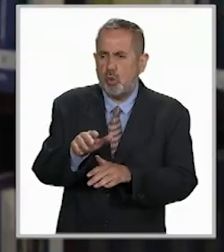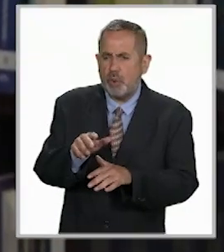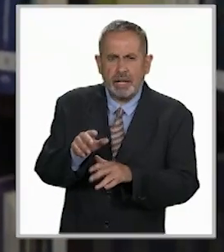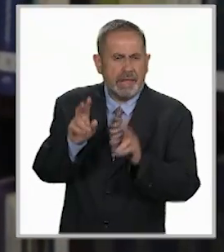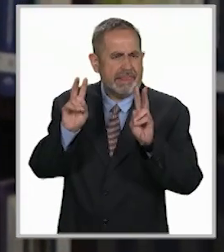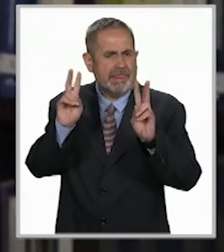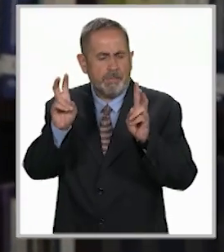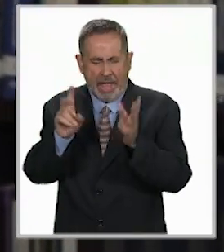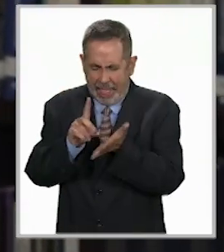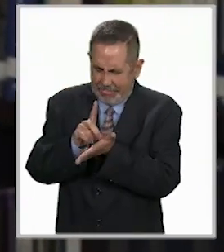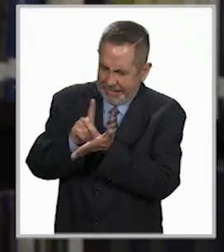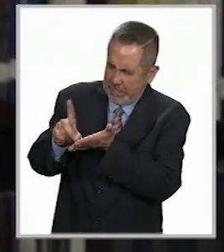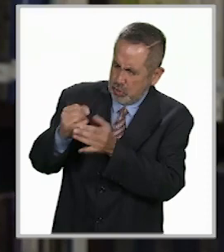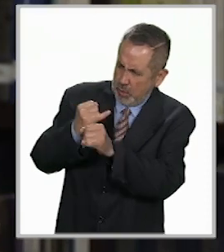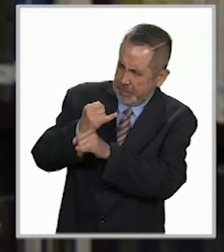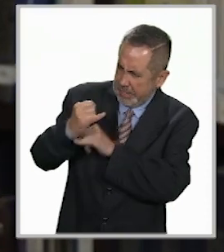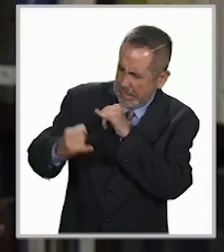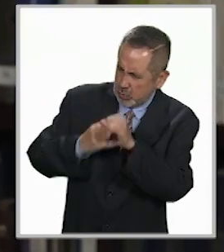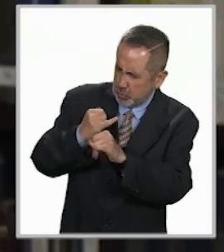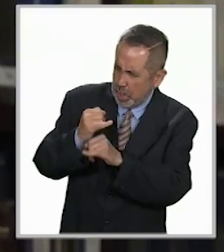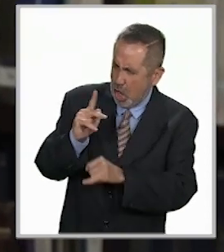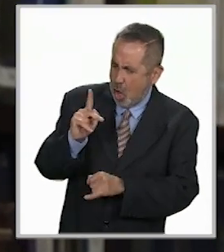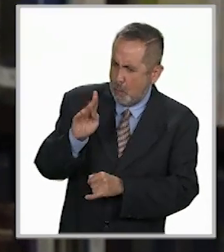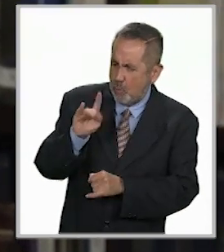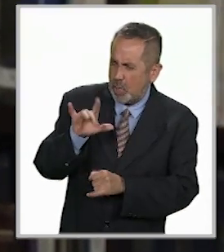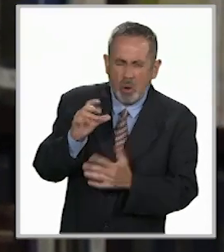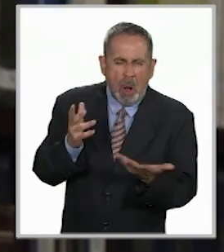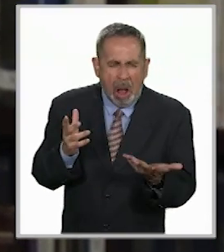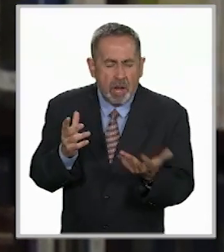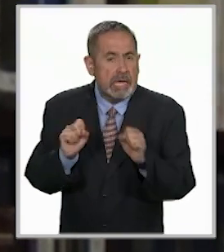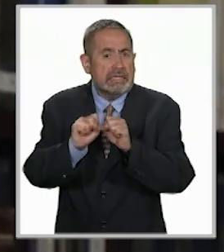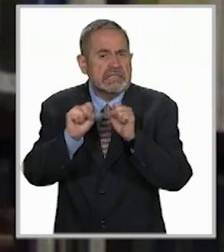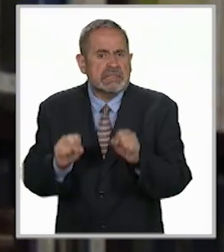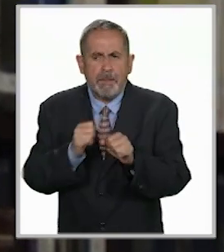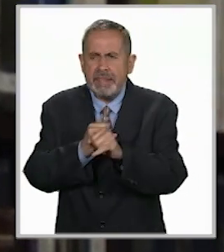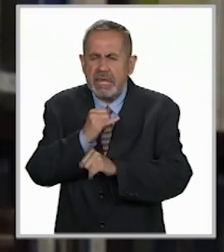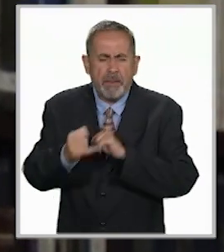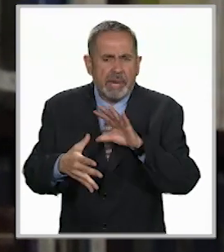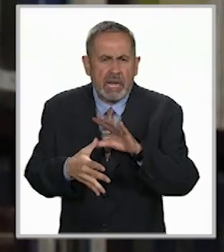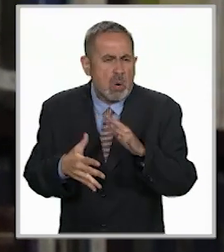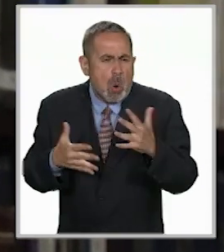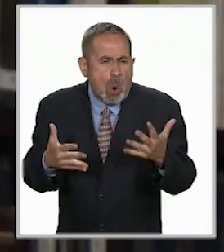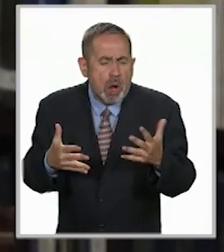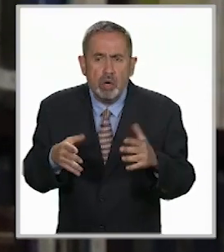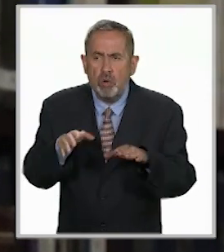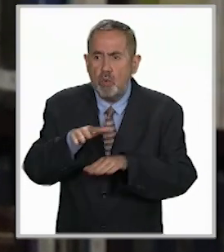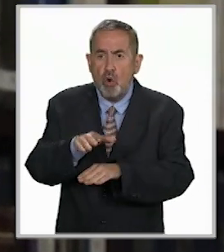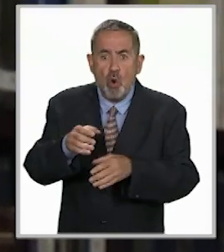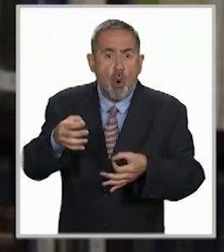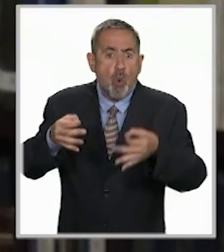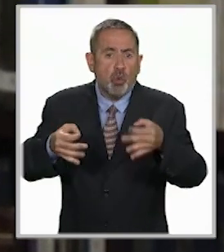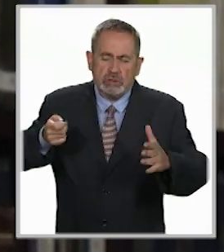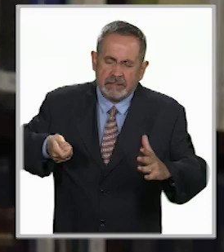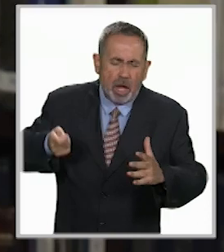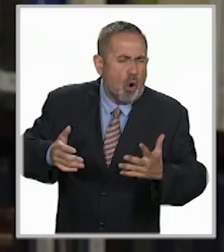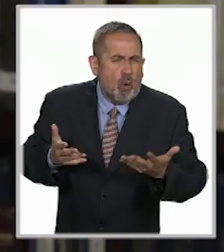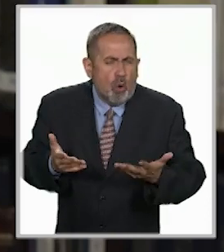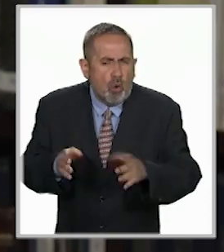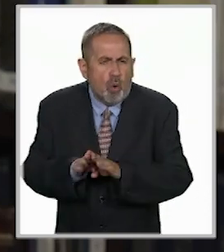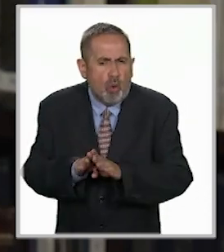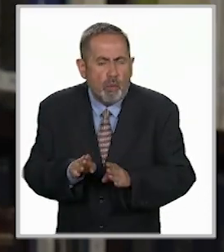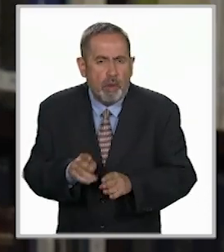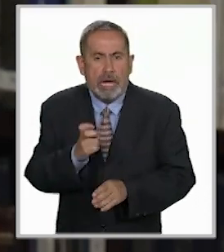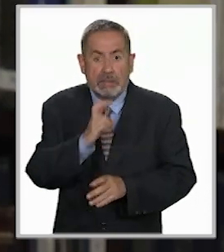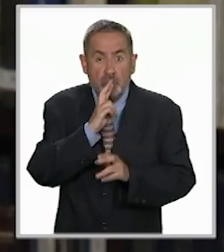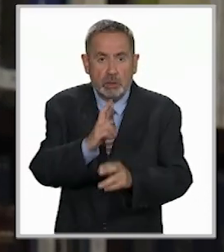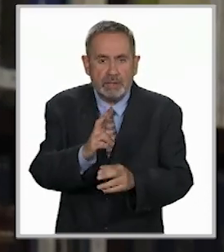¿De qué hablamos cuando nos referimos al derecho internacional público? ¿Qué es el sistema interamericano y cuál es su impacto en la impartición de justicia?